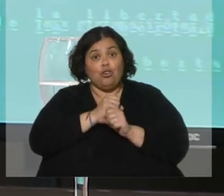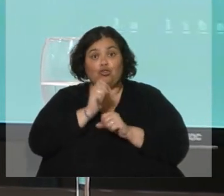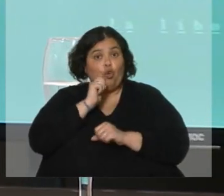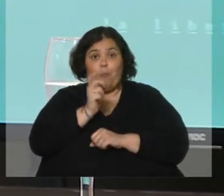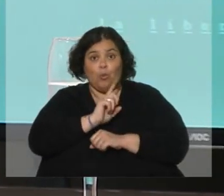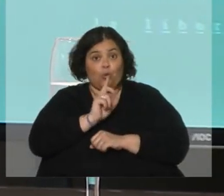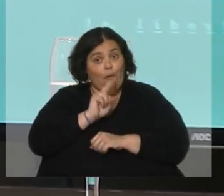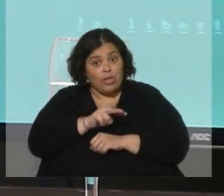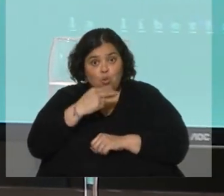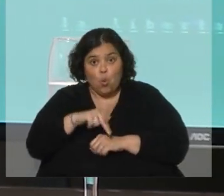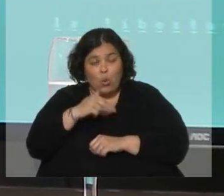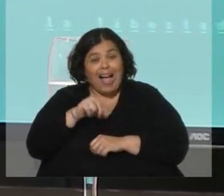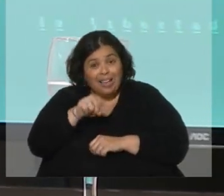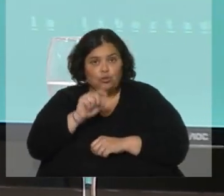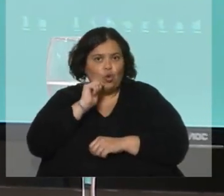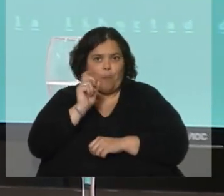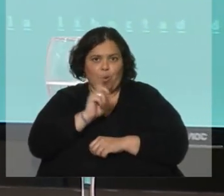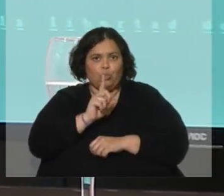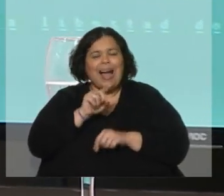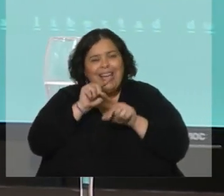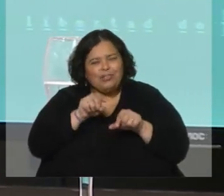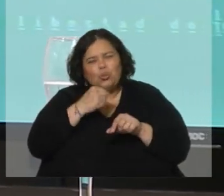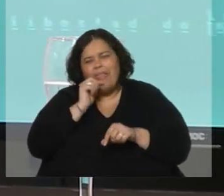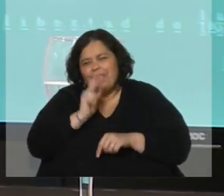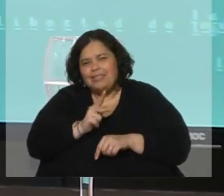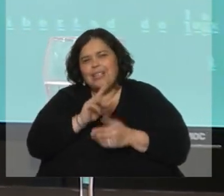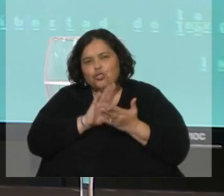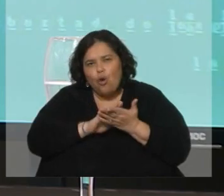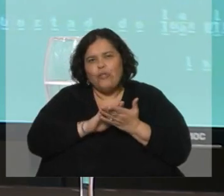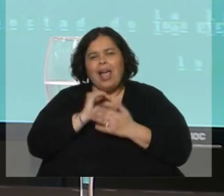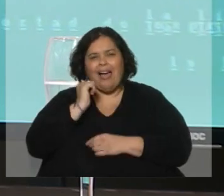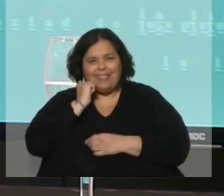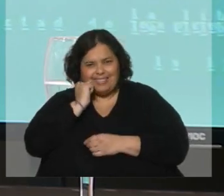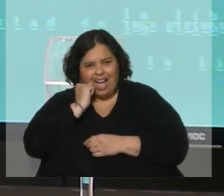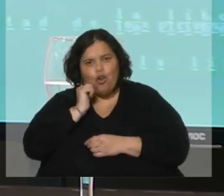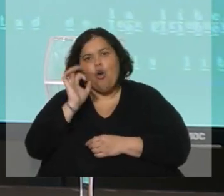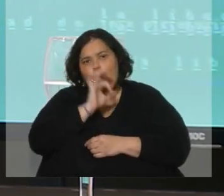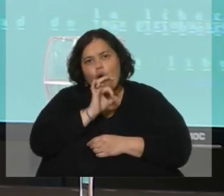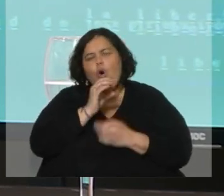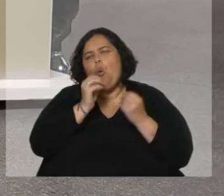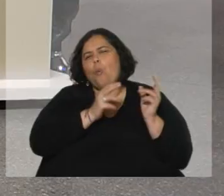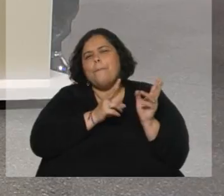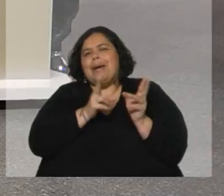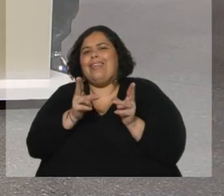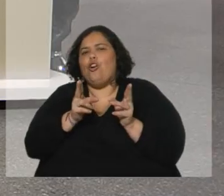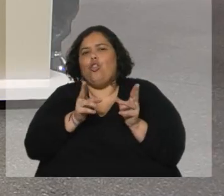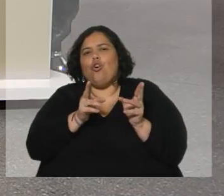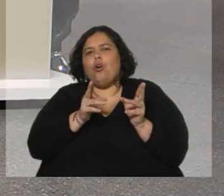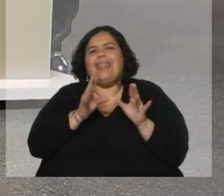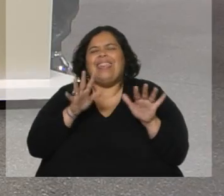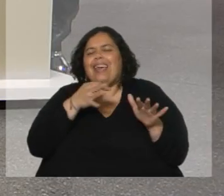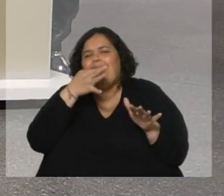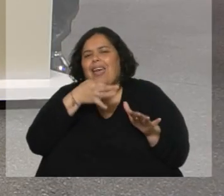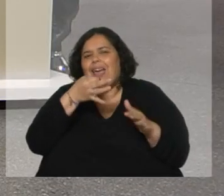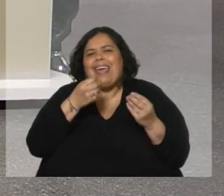cosas a las que ustedes hace referencia son específicamente del caso asesiano o en un lapso determinado Y a qué hace referencia